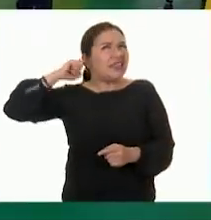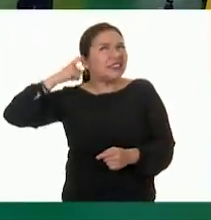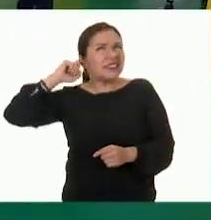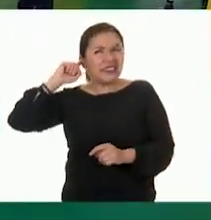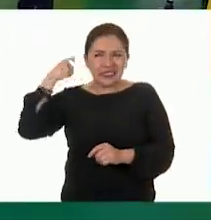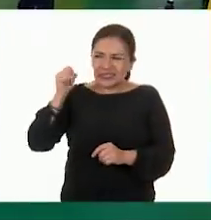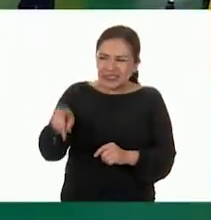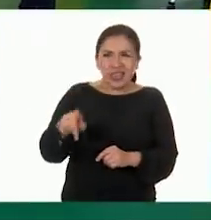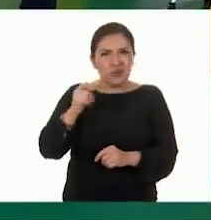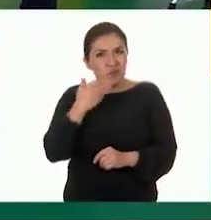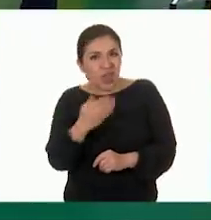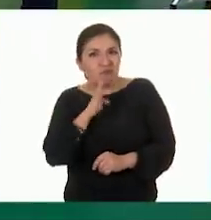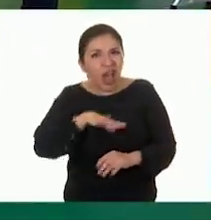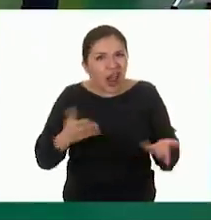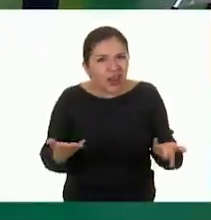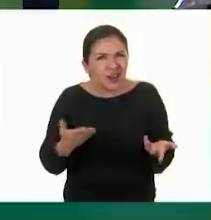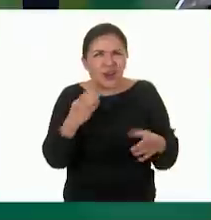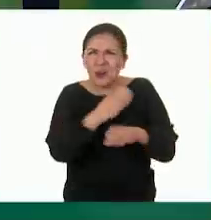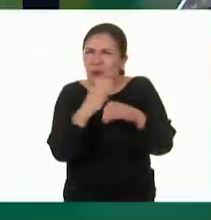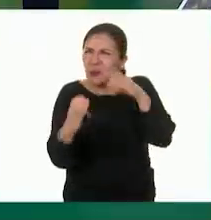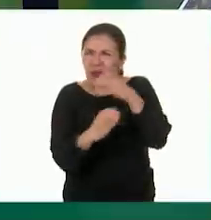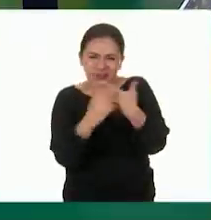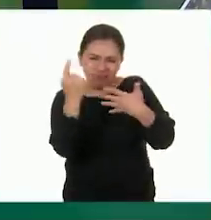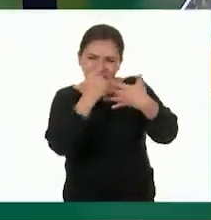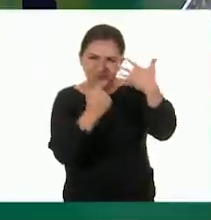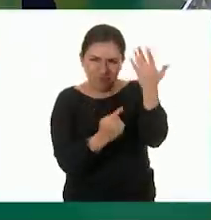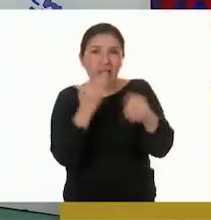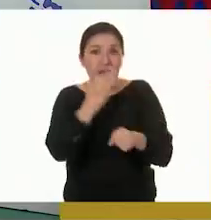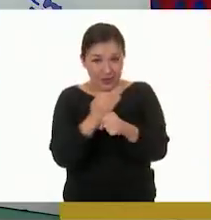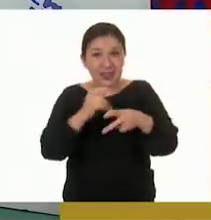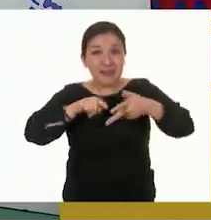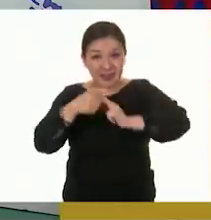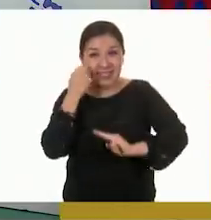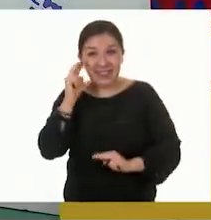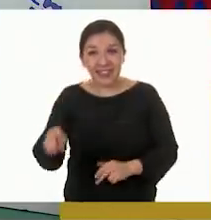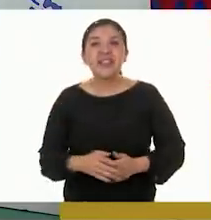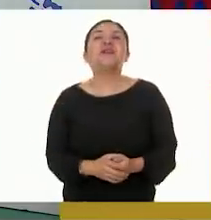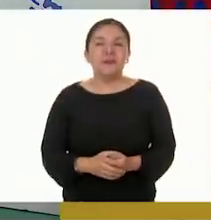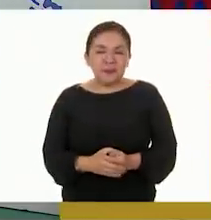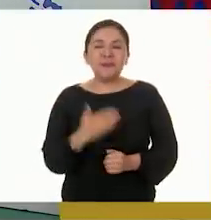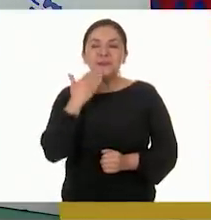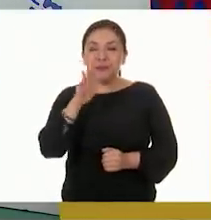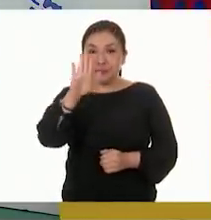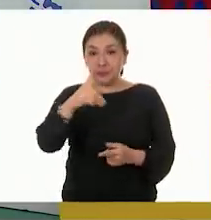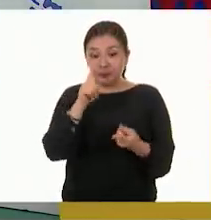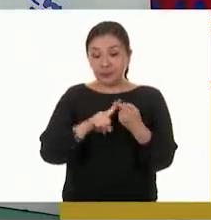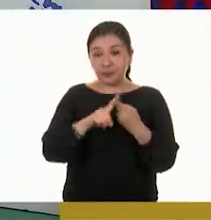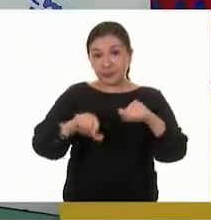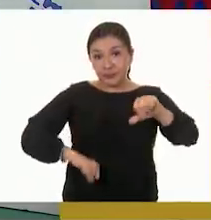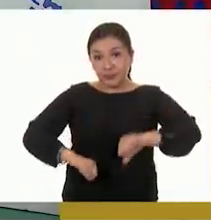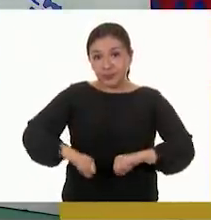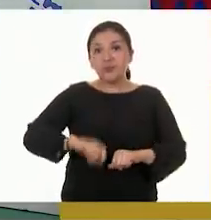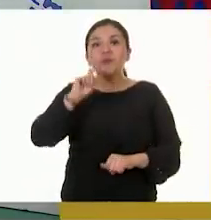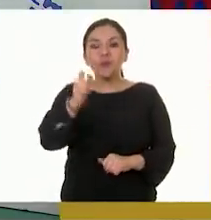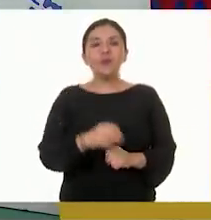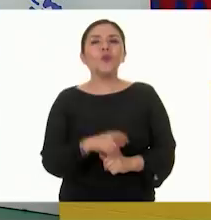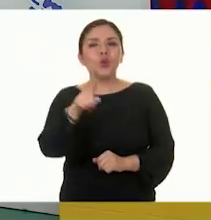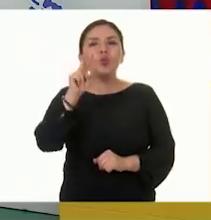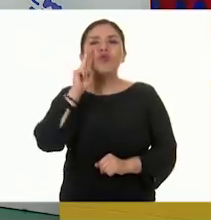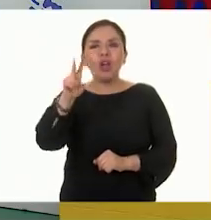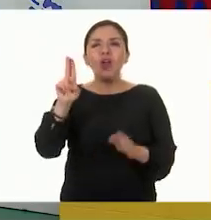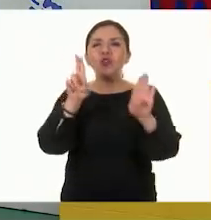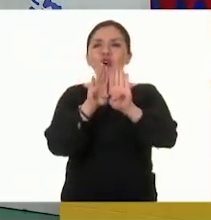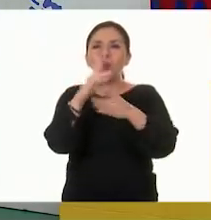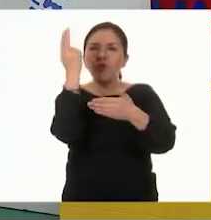bueno, será malo? ¡Ay, son muchas cosas! ¿Te parece que empecemos? ¡Sí! Aquí. La primera actividad que vamos a hacer es ver un